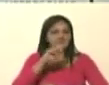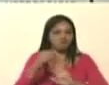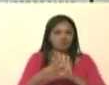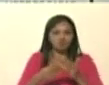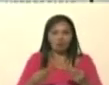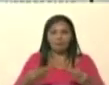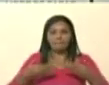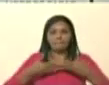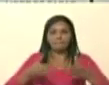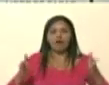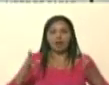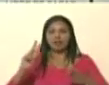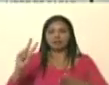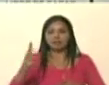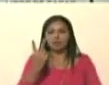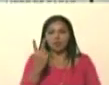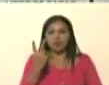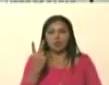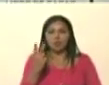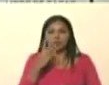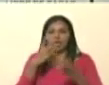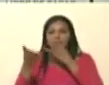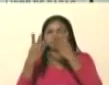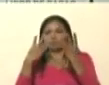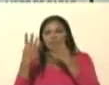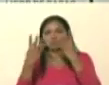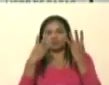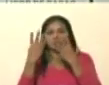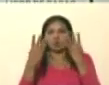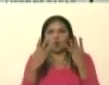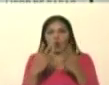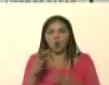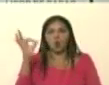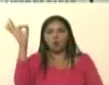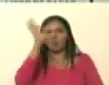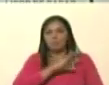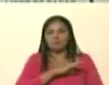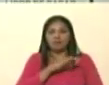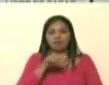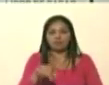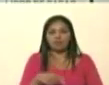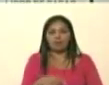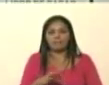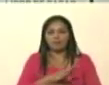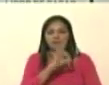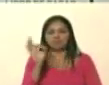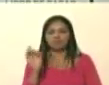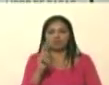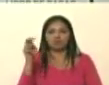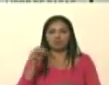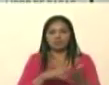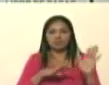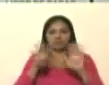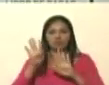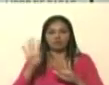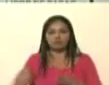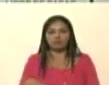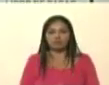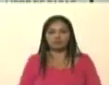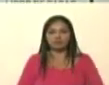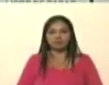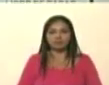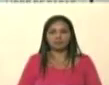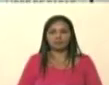inaugurando la segunda expo ovina y caprina barquisimeto 2019 adelante